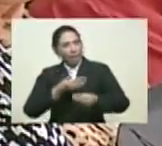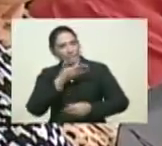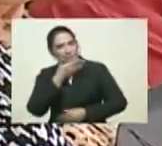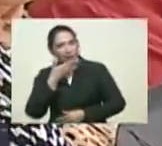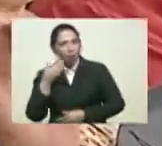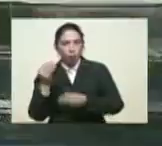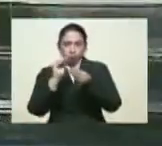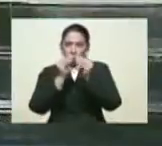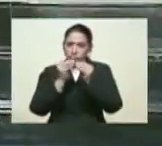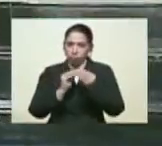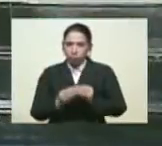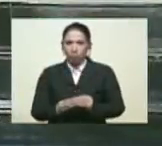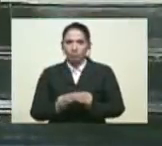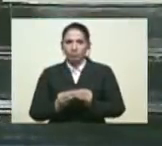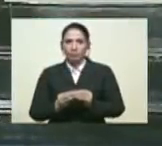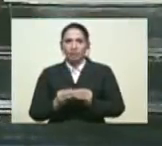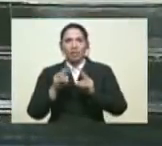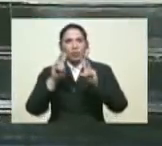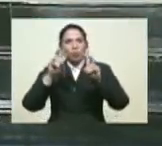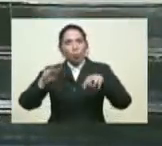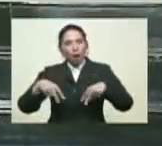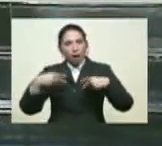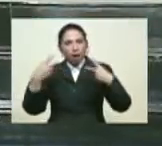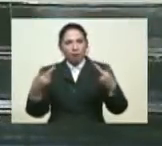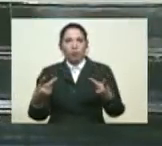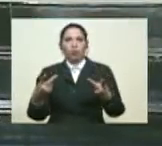todo lo que hacemos hacerlo de nuevo.